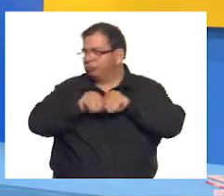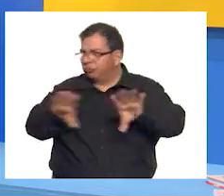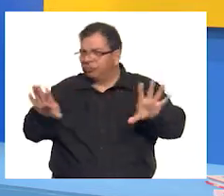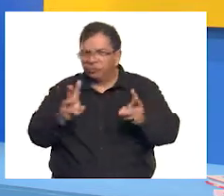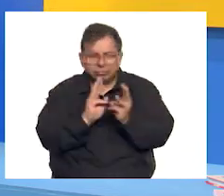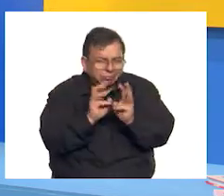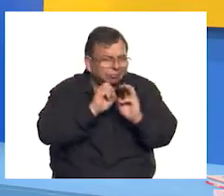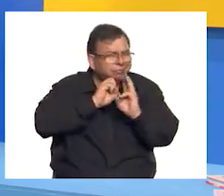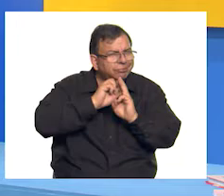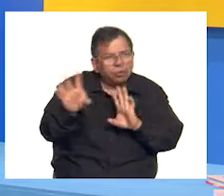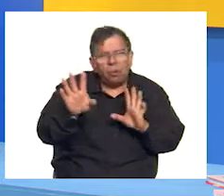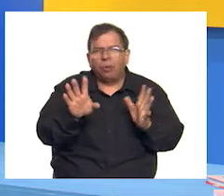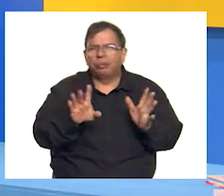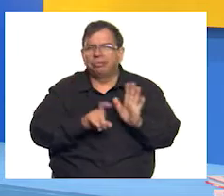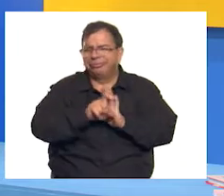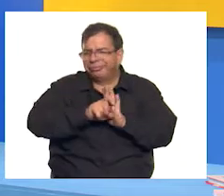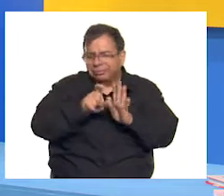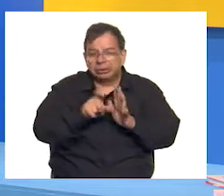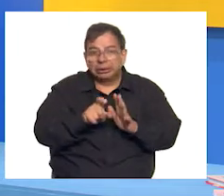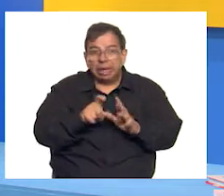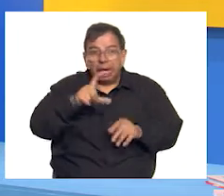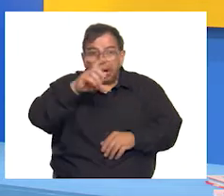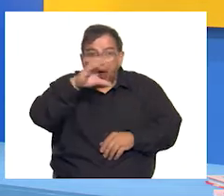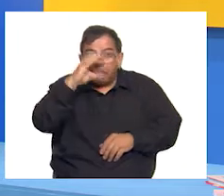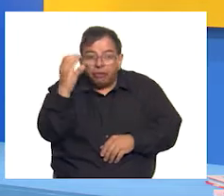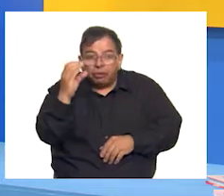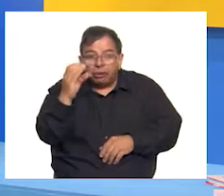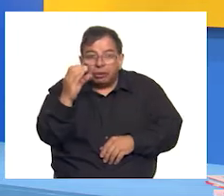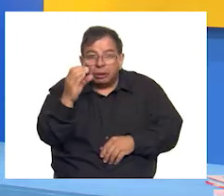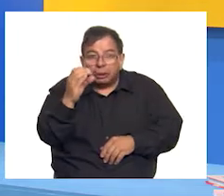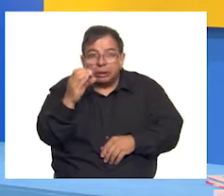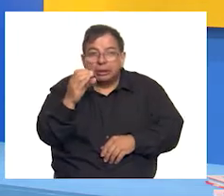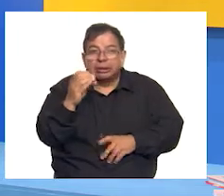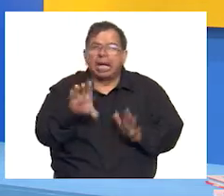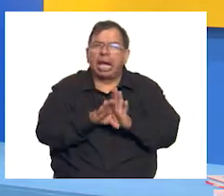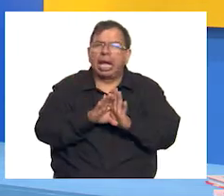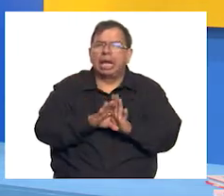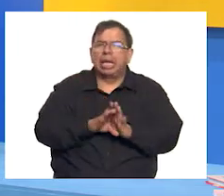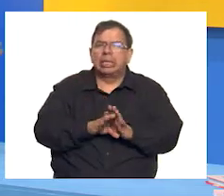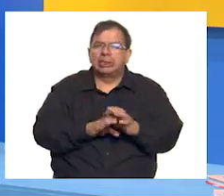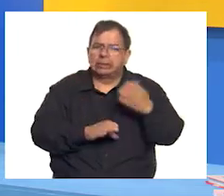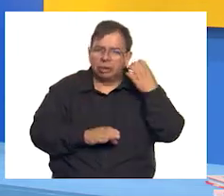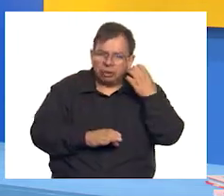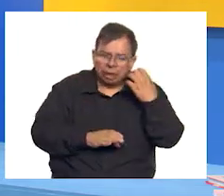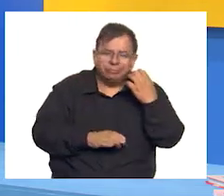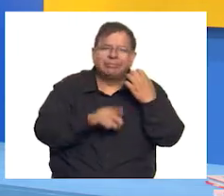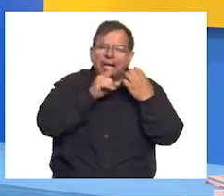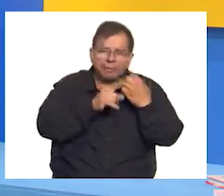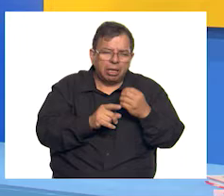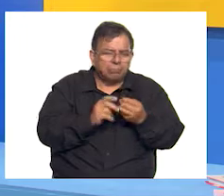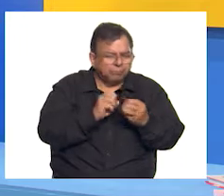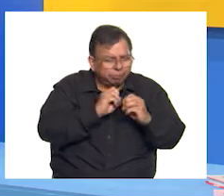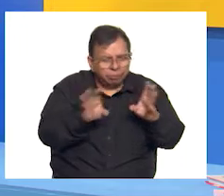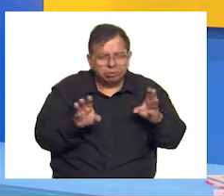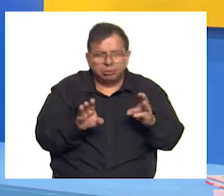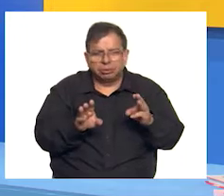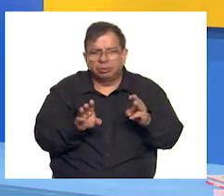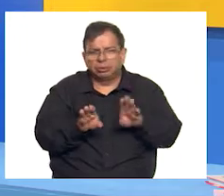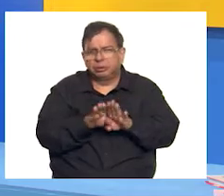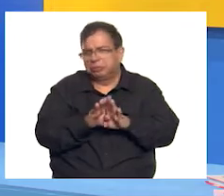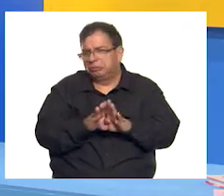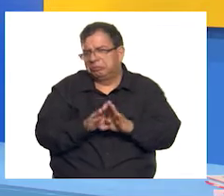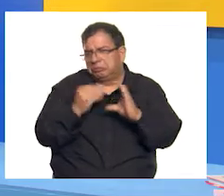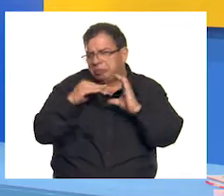difundan. Usar esa misma foto para que sus familiares que tengan celular puedan compartirlo, por ejemplo, a través de un servicio